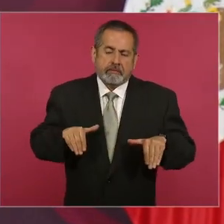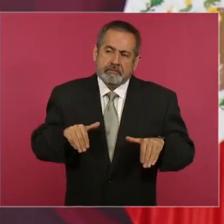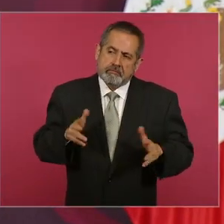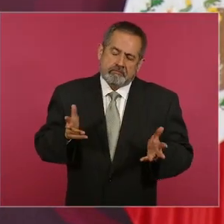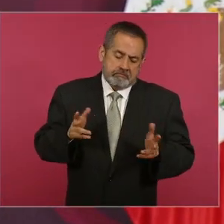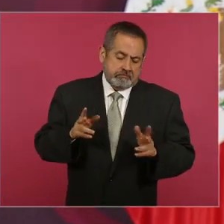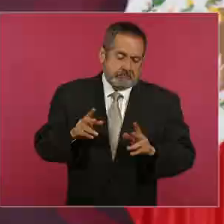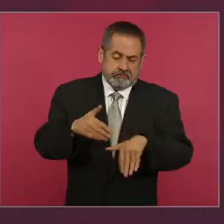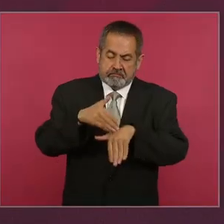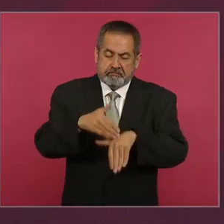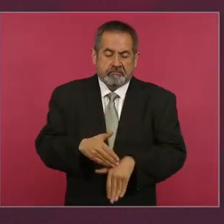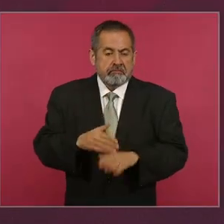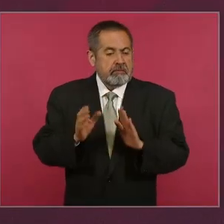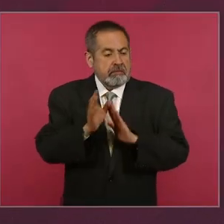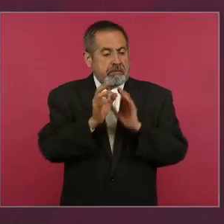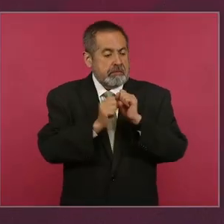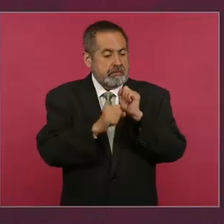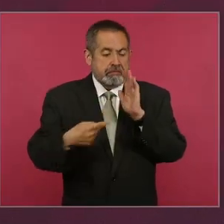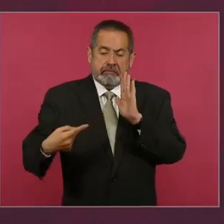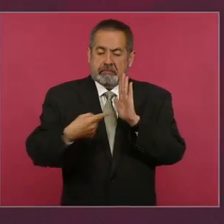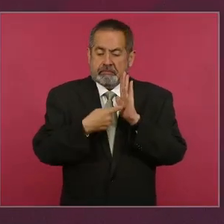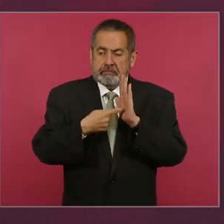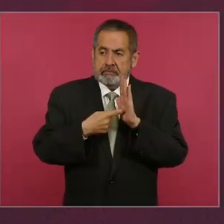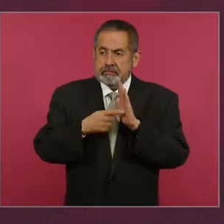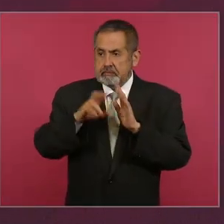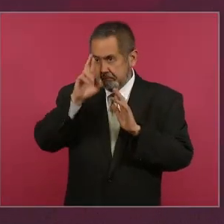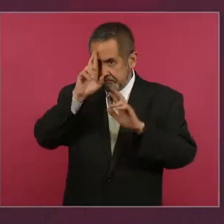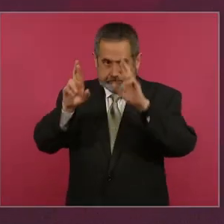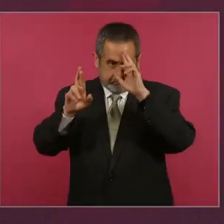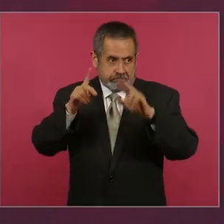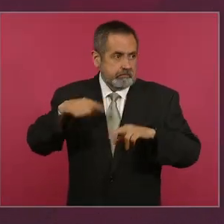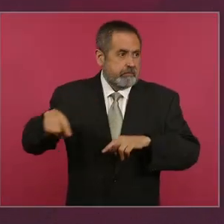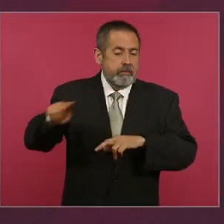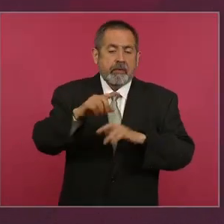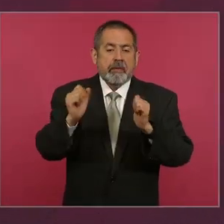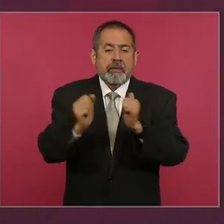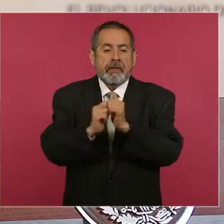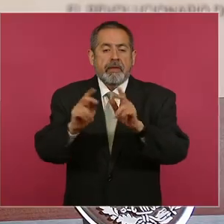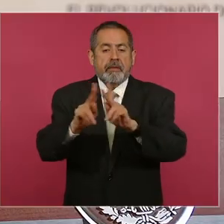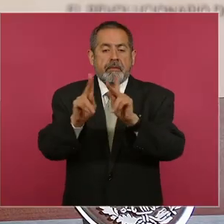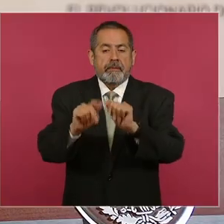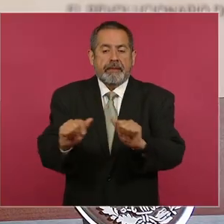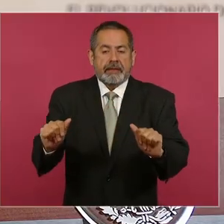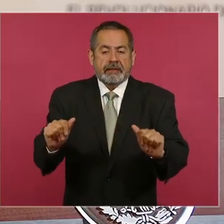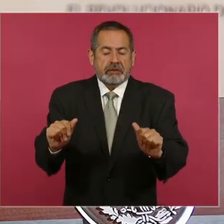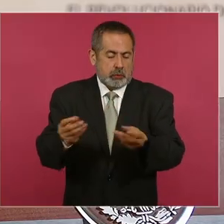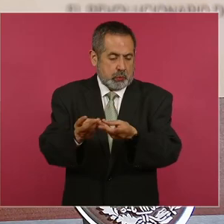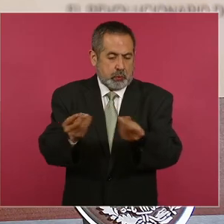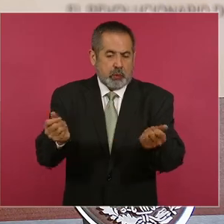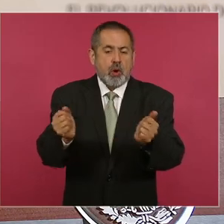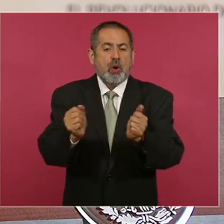el apego a los principios constitucionales de solución pacífica en las controversias,